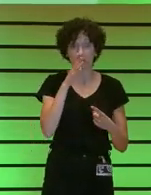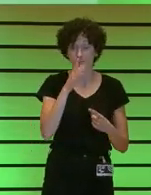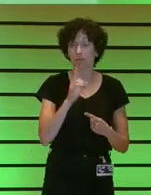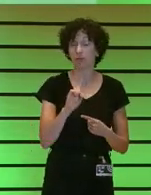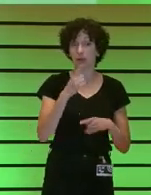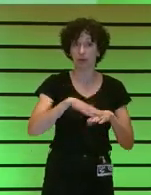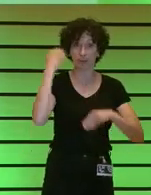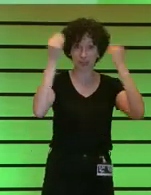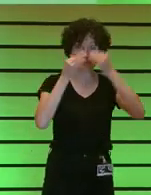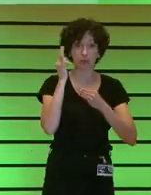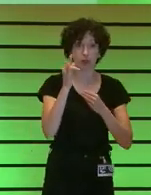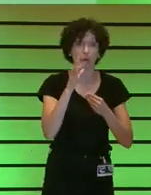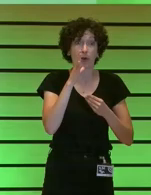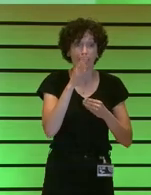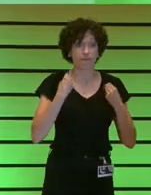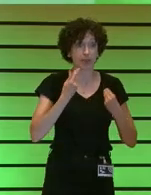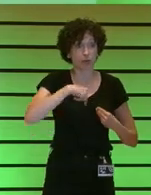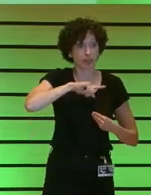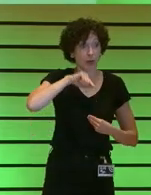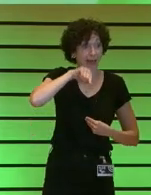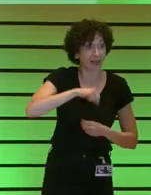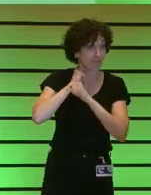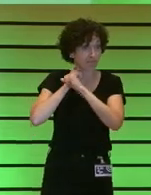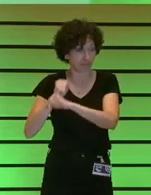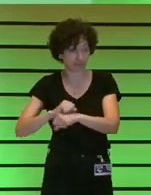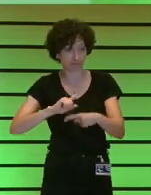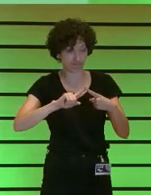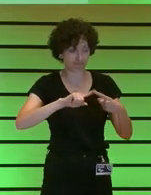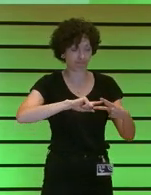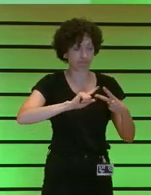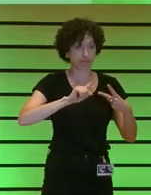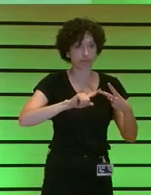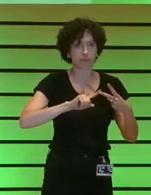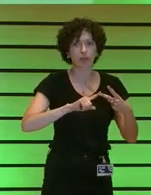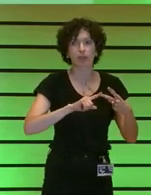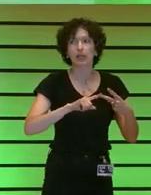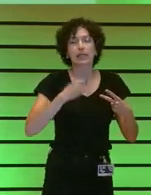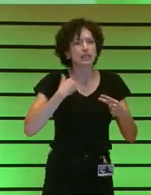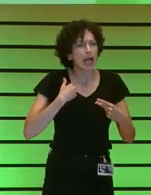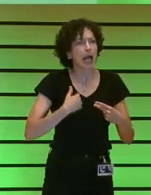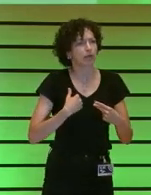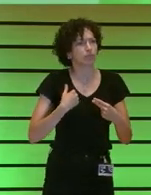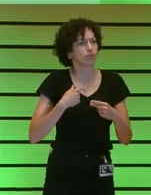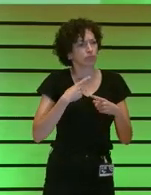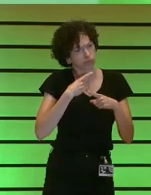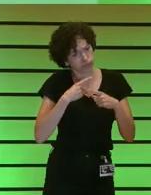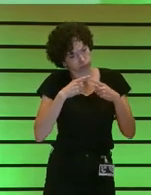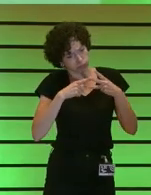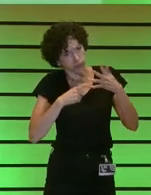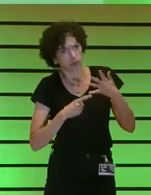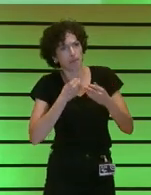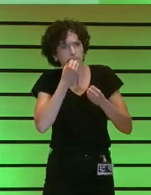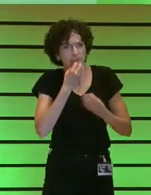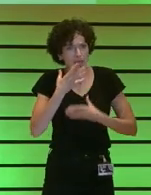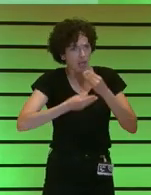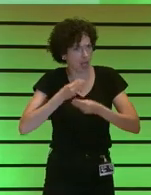va la vida en ellos segunda cuestión fundamental hay cosas que ya se han hecho bien Yo sé que